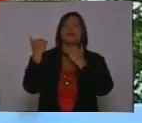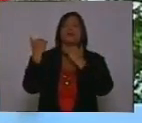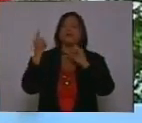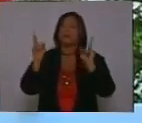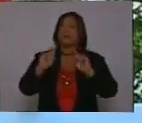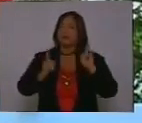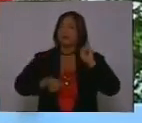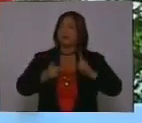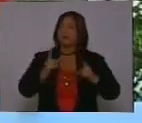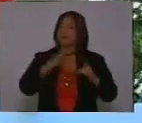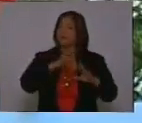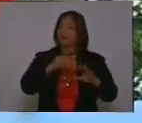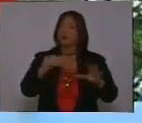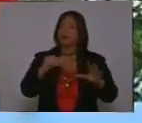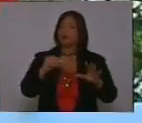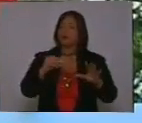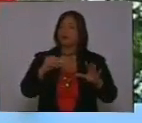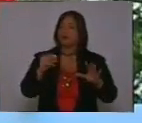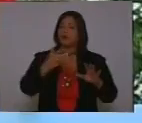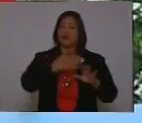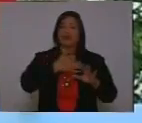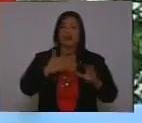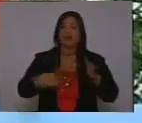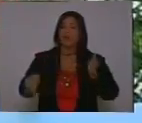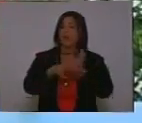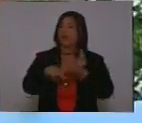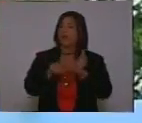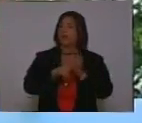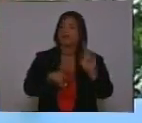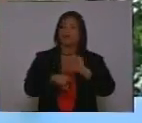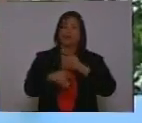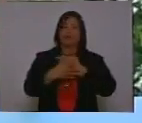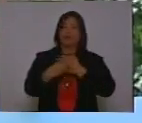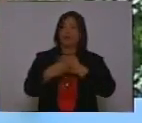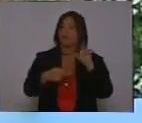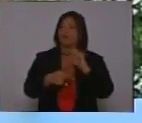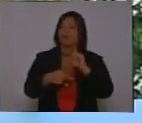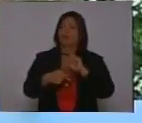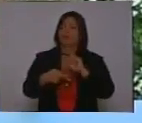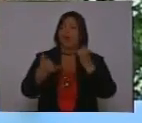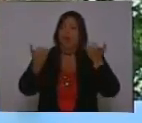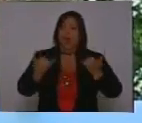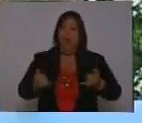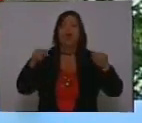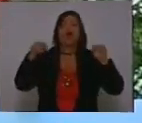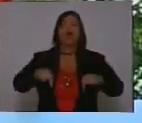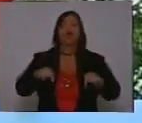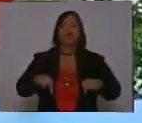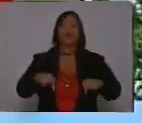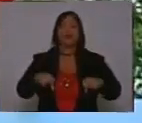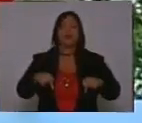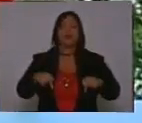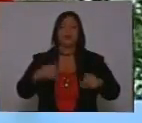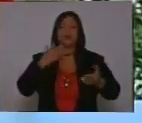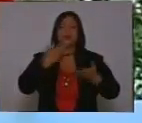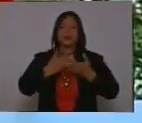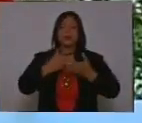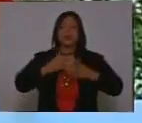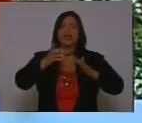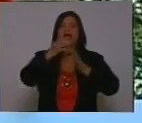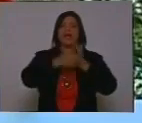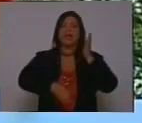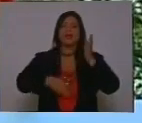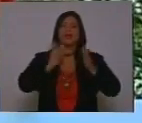estamos o no queremos repetir, y por eso es que estamos hoy aquí. Y por eso es que nos planteamos este capítulo